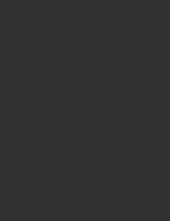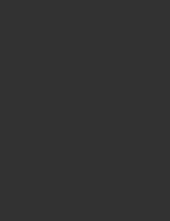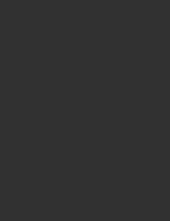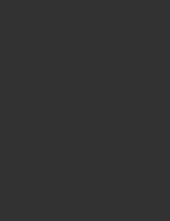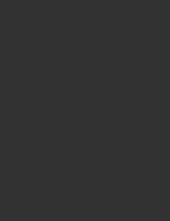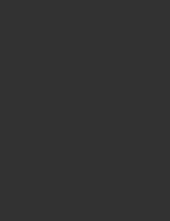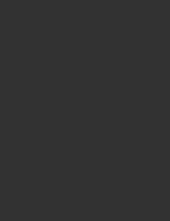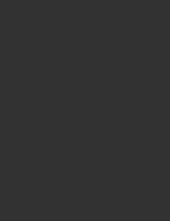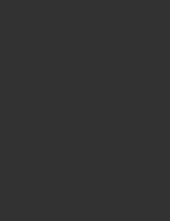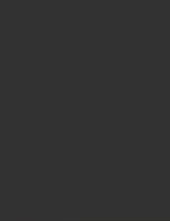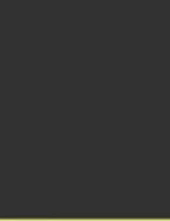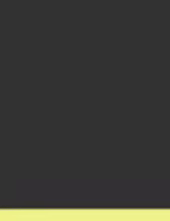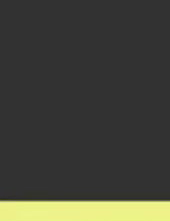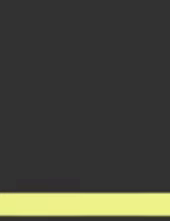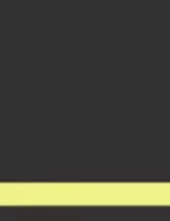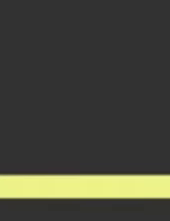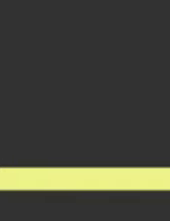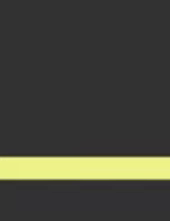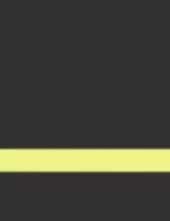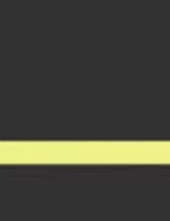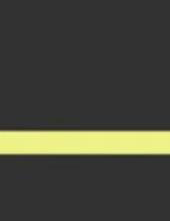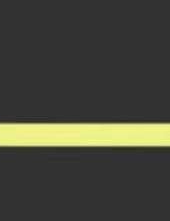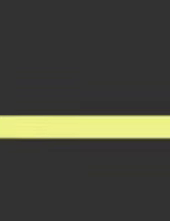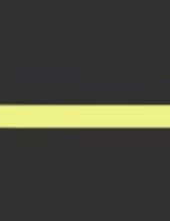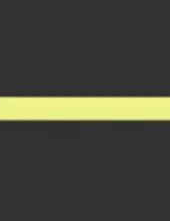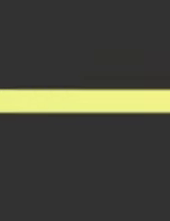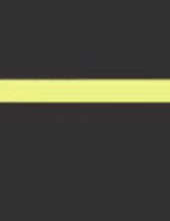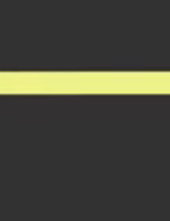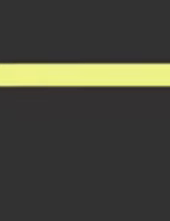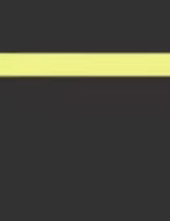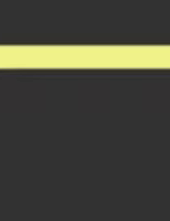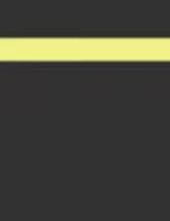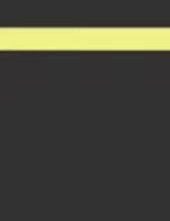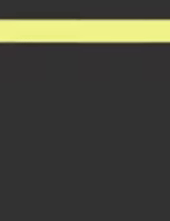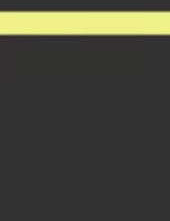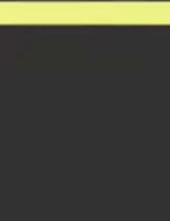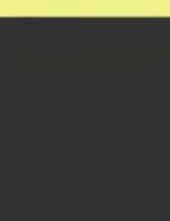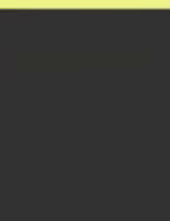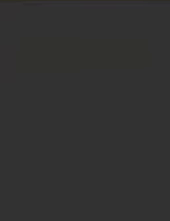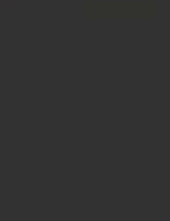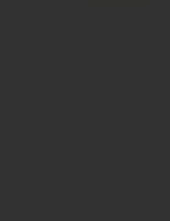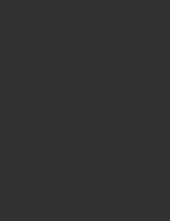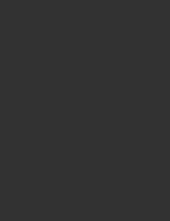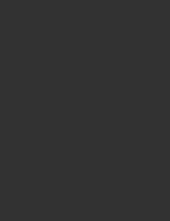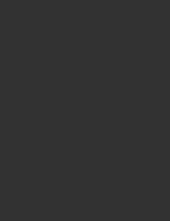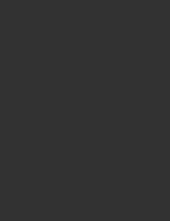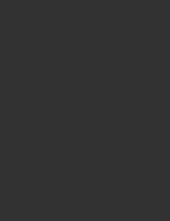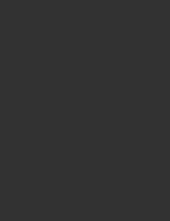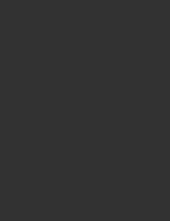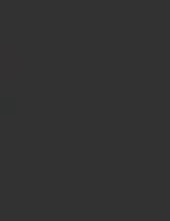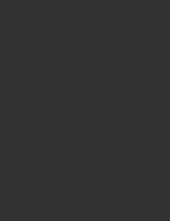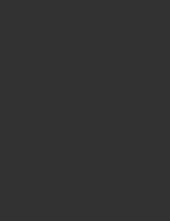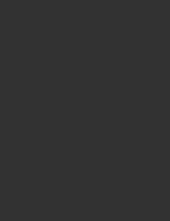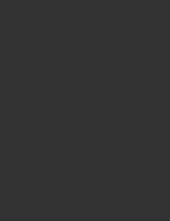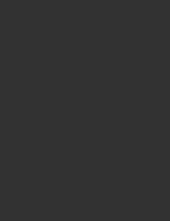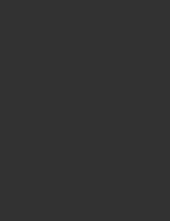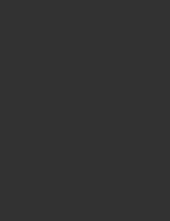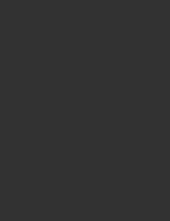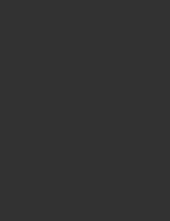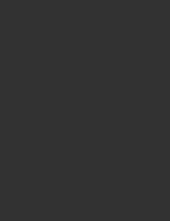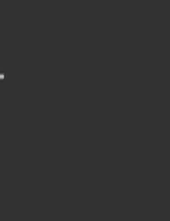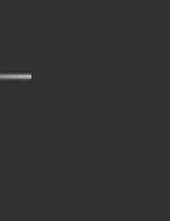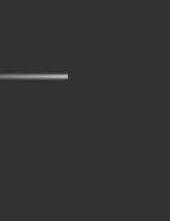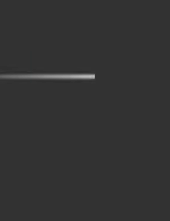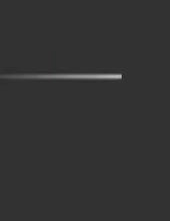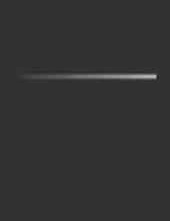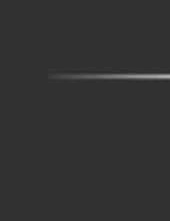fondo sobre el el show de de nis rosental bueno teníamos realidad aumentada tú podías ver filtros en realidad aumentada durante